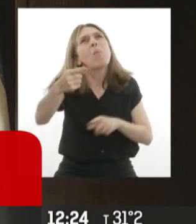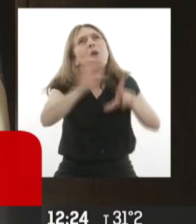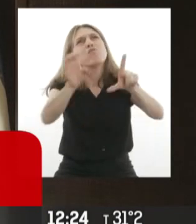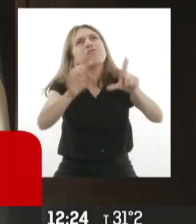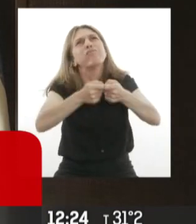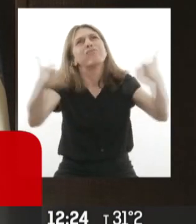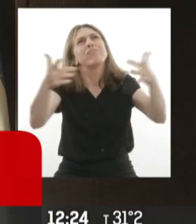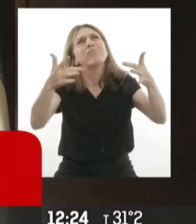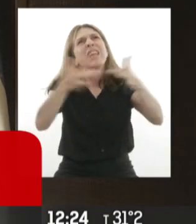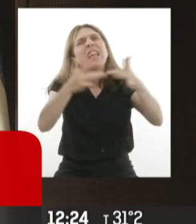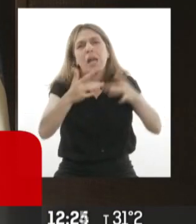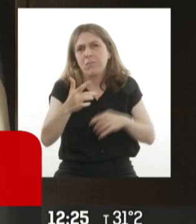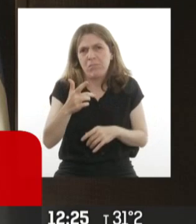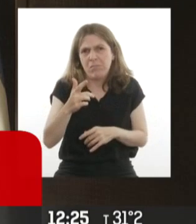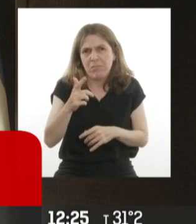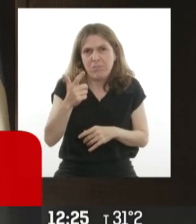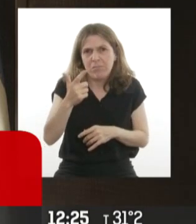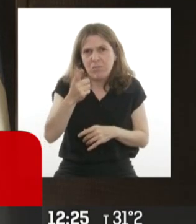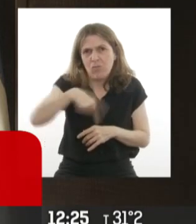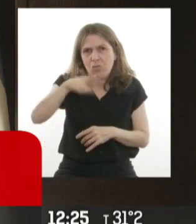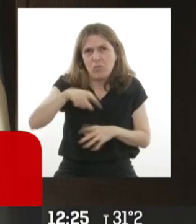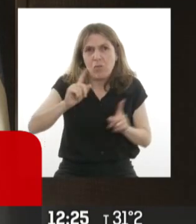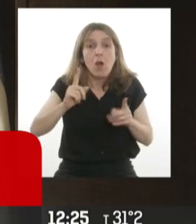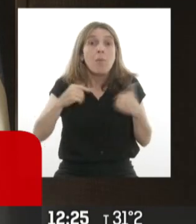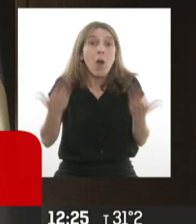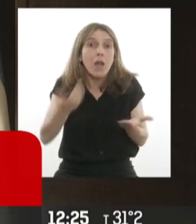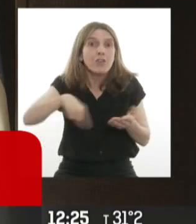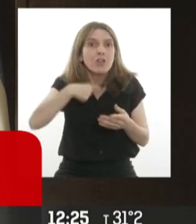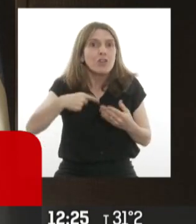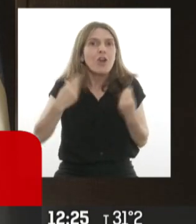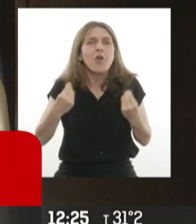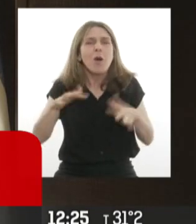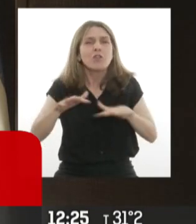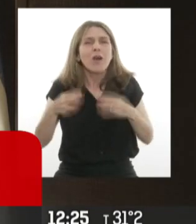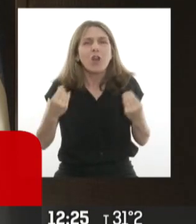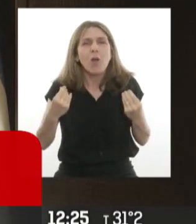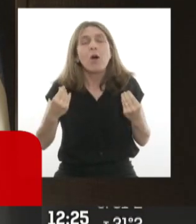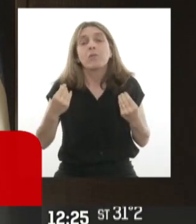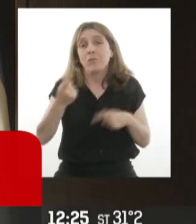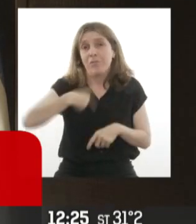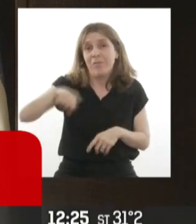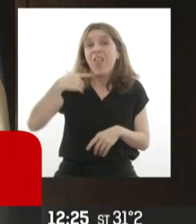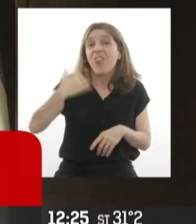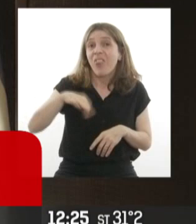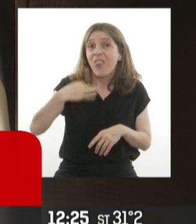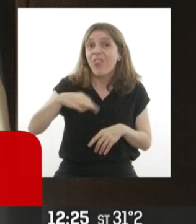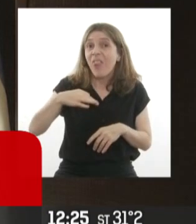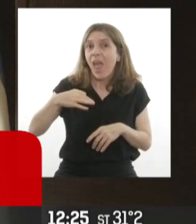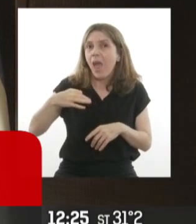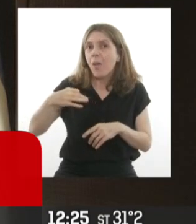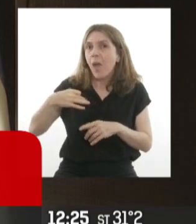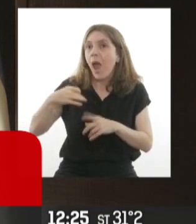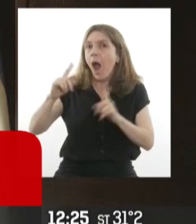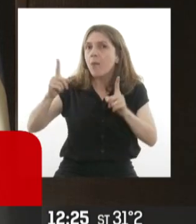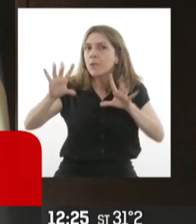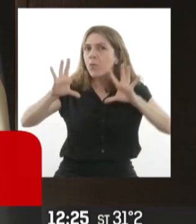Y por lo tanto, lo que nos ocurre, lo que nos sucede, es que tenemos que enfrentar ese cambio que el